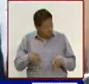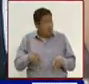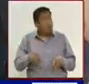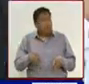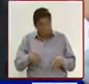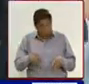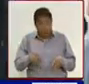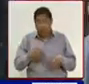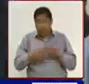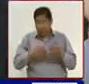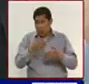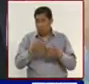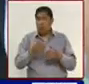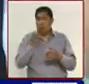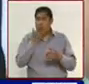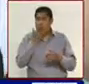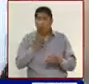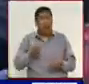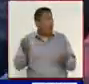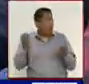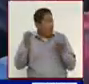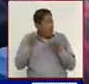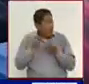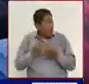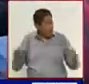en el transcurso de los días se va radicalizando esto.